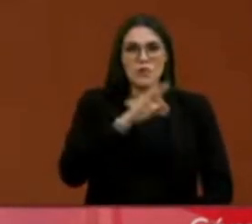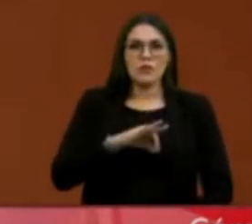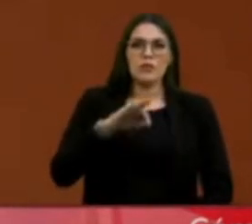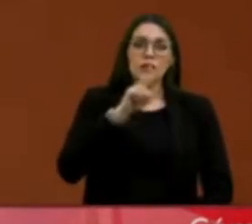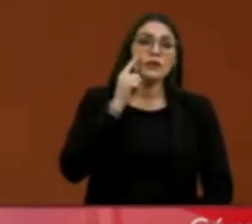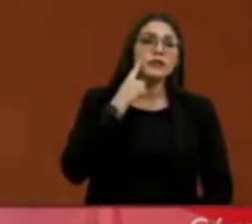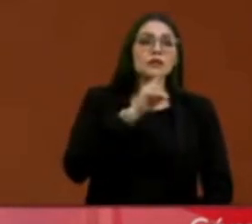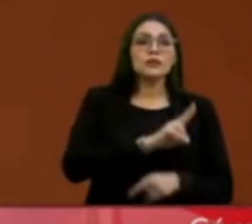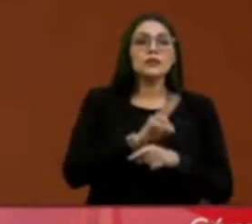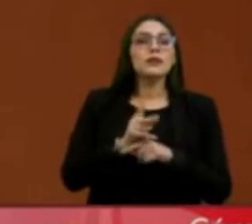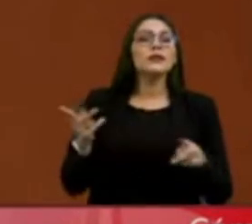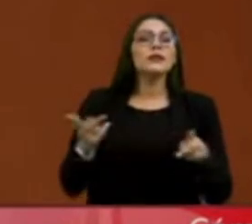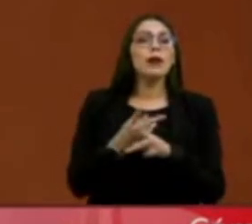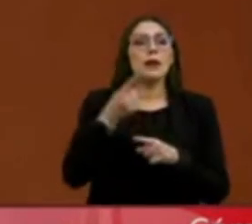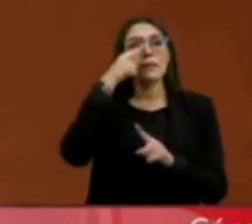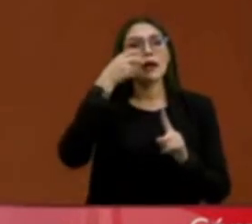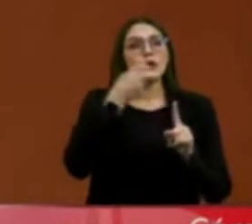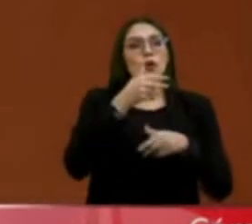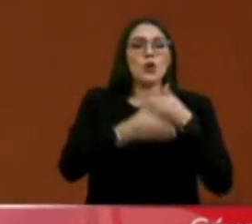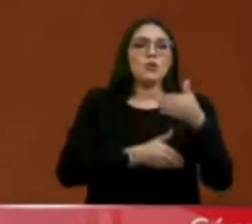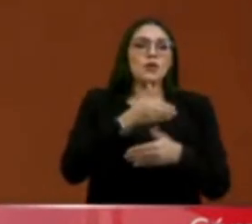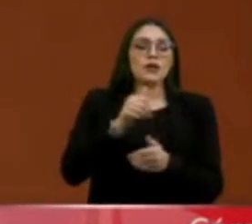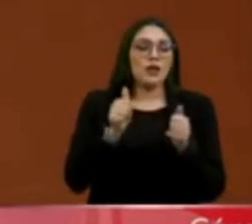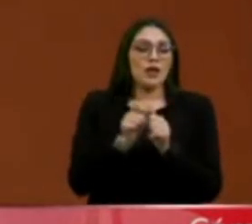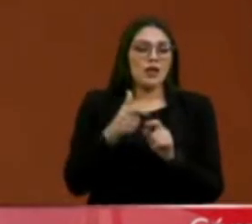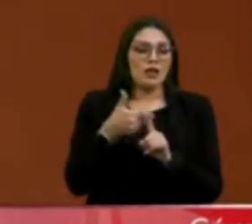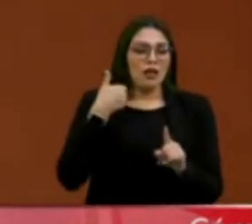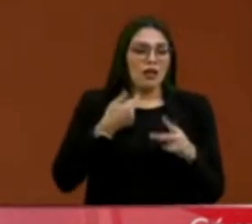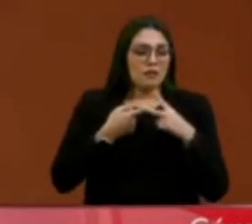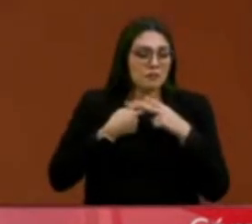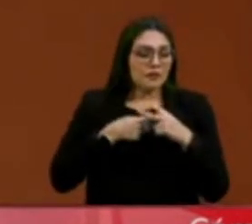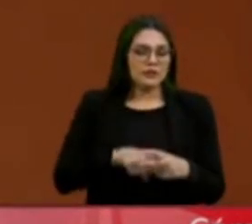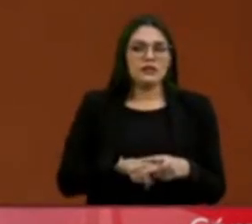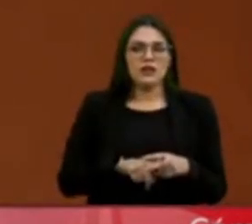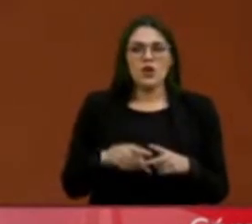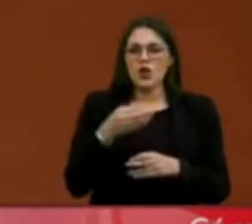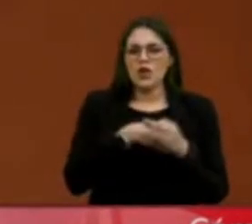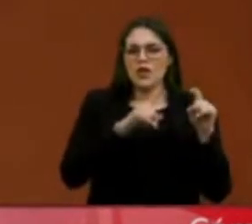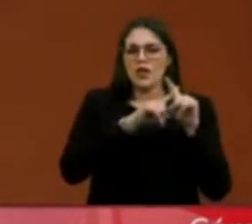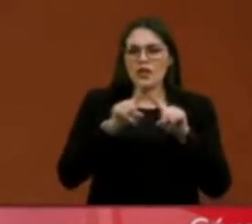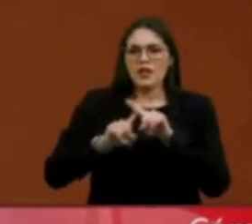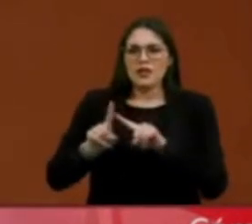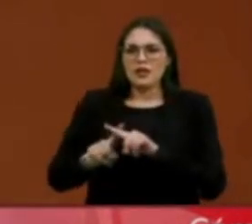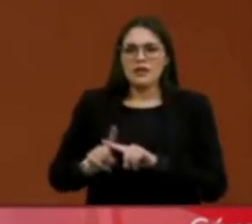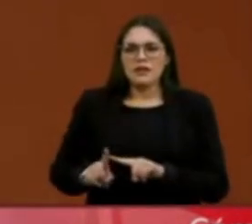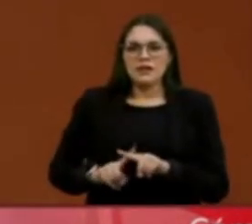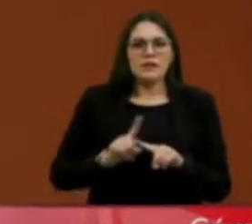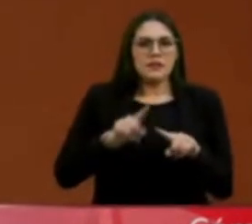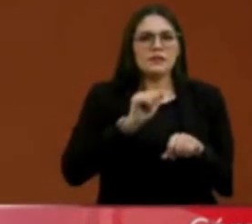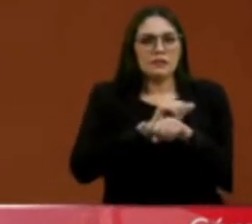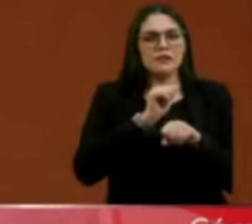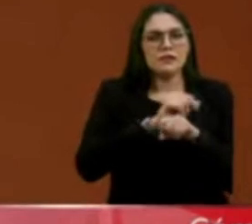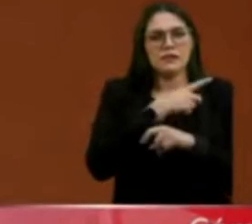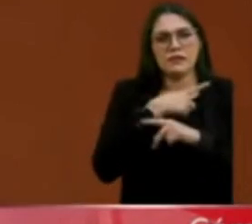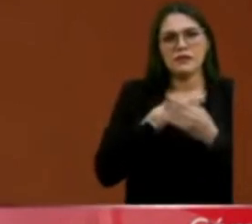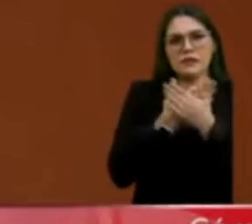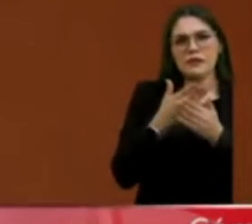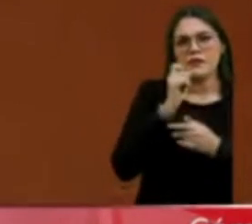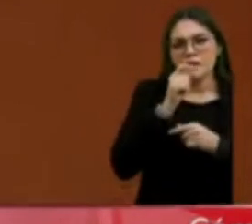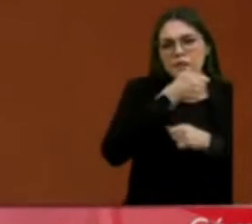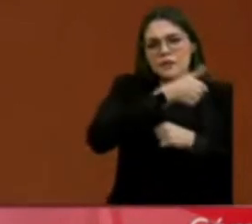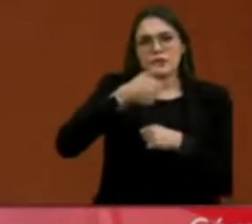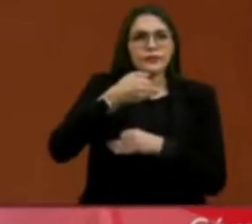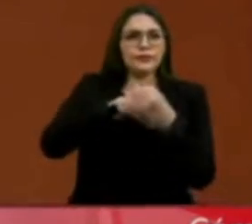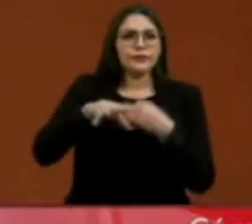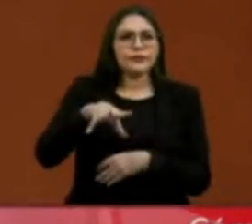lo que se encuentra alrededor de este proceso porque desde inicio se han estado violentando los amparos. Y es que aquí cada quien se asumió como